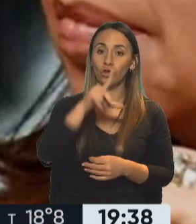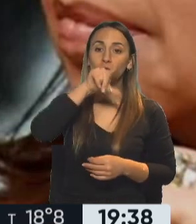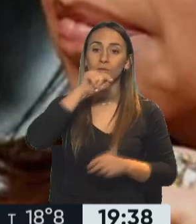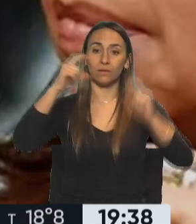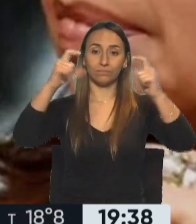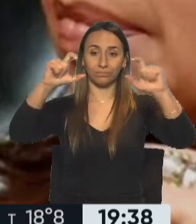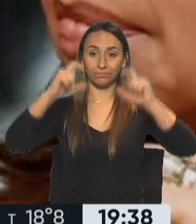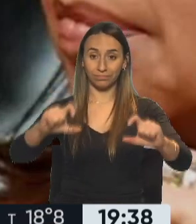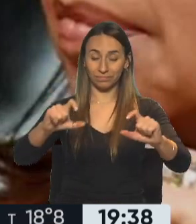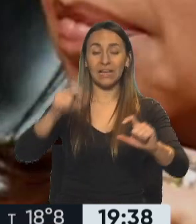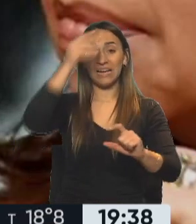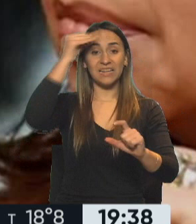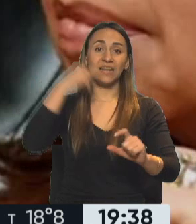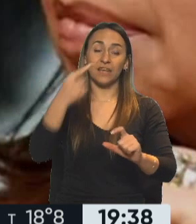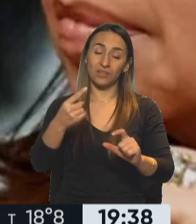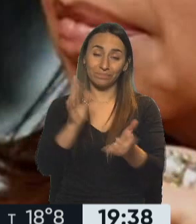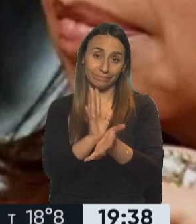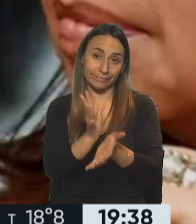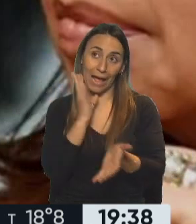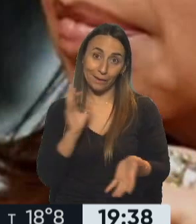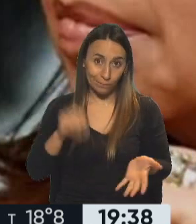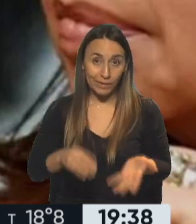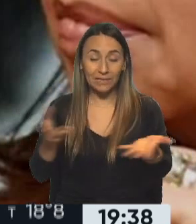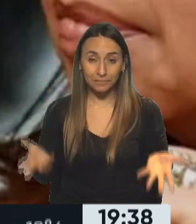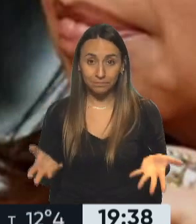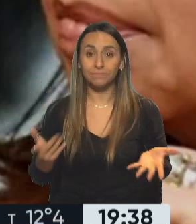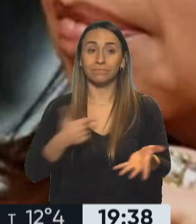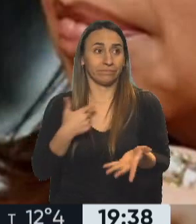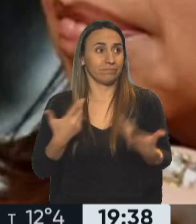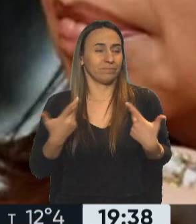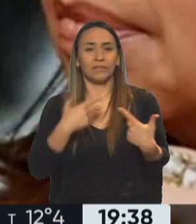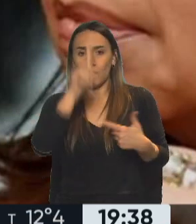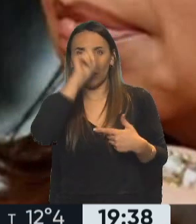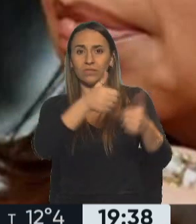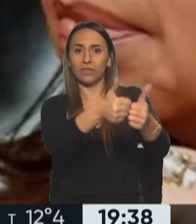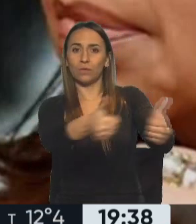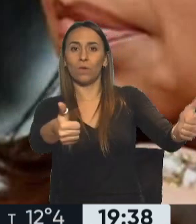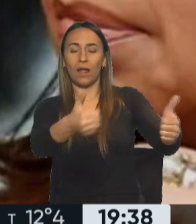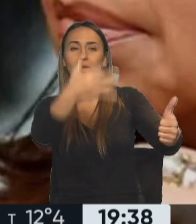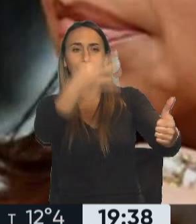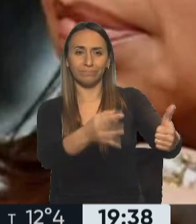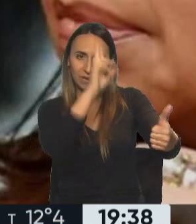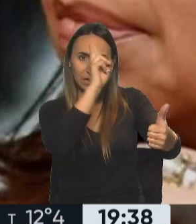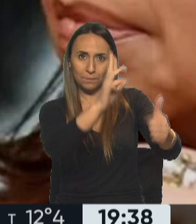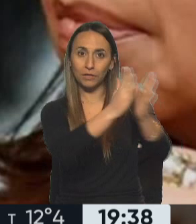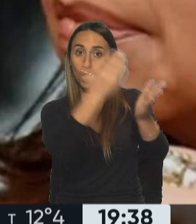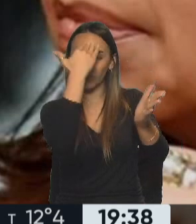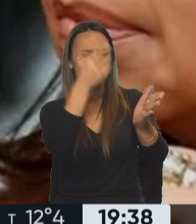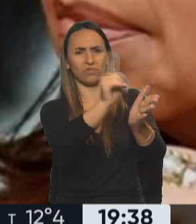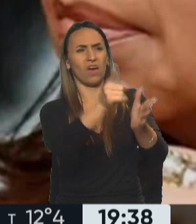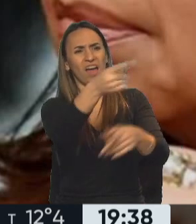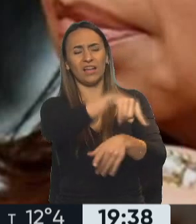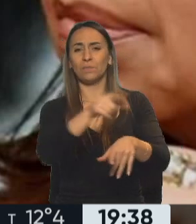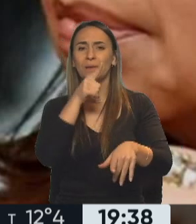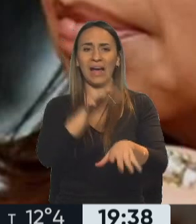algo faltaba, dice Cristina Kirchner, para confirmar que no estoy ante un tribunal de la Constitución, sino ante un pelotón de